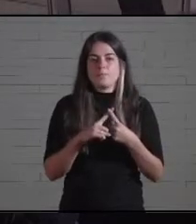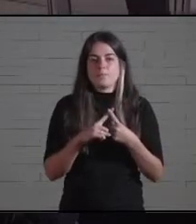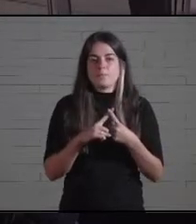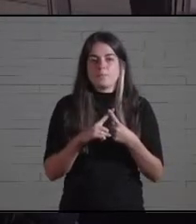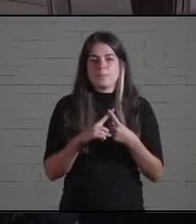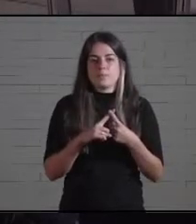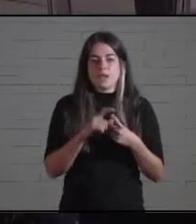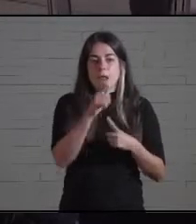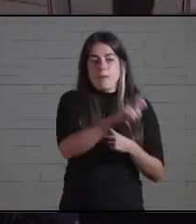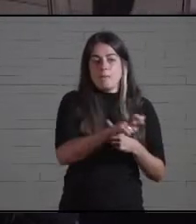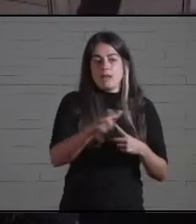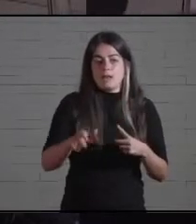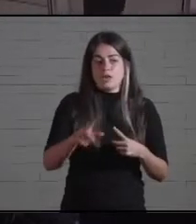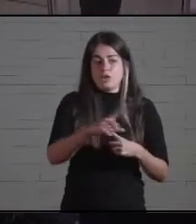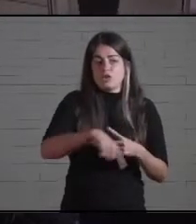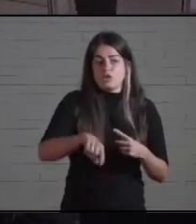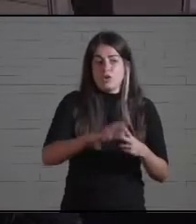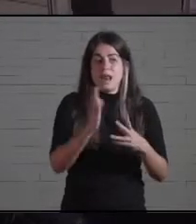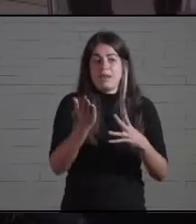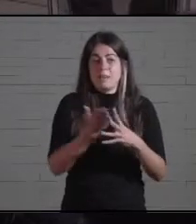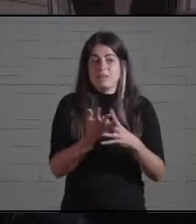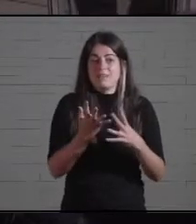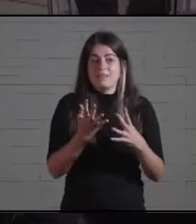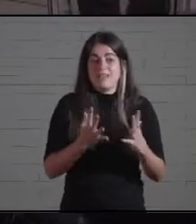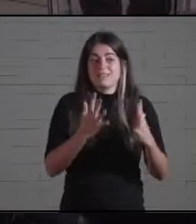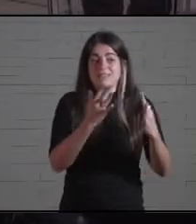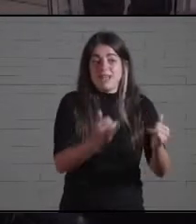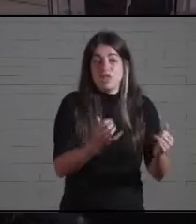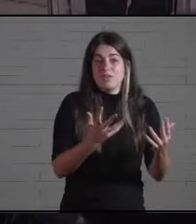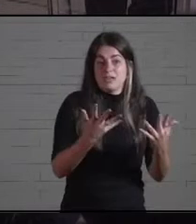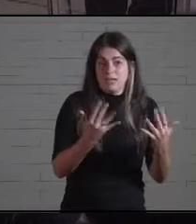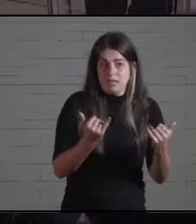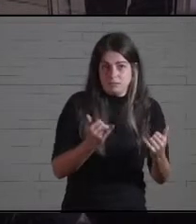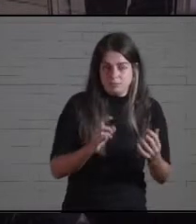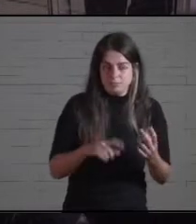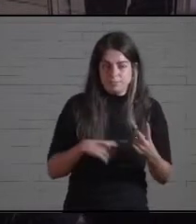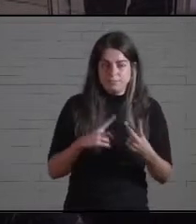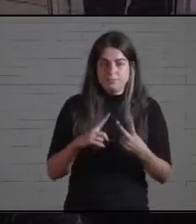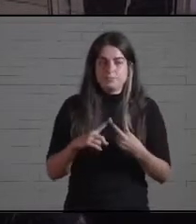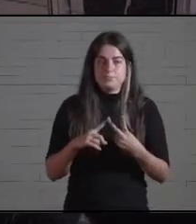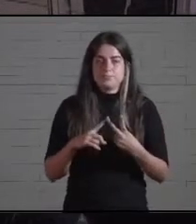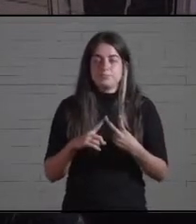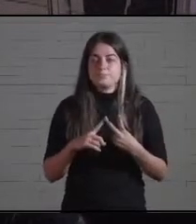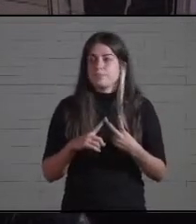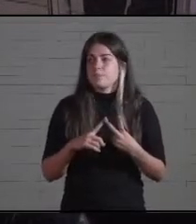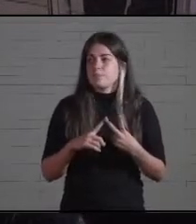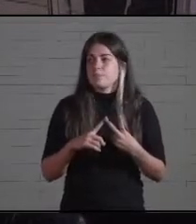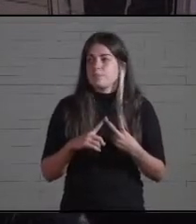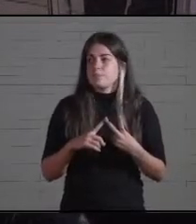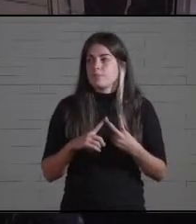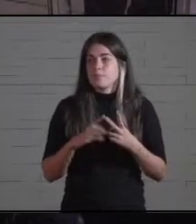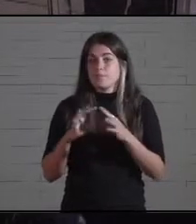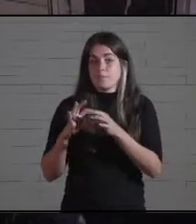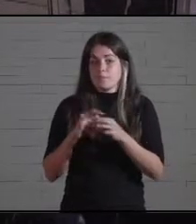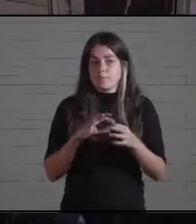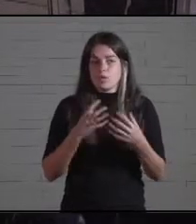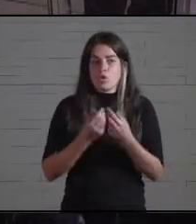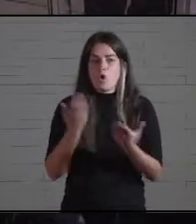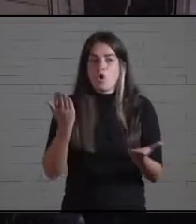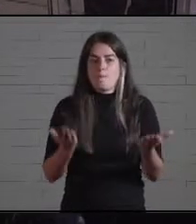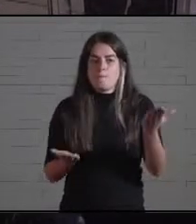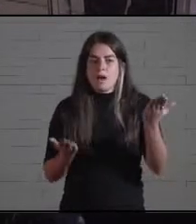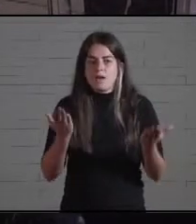potenciales beneficiarios que se había propuesto el Gobierno alcanzar. Y respecto a la comparación con